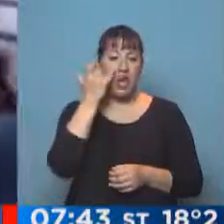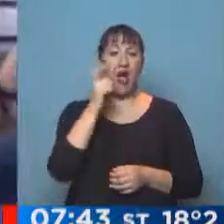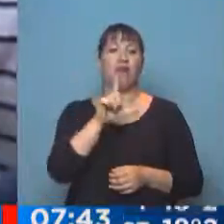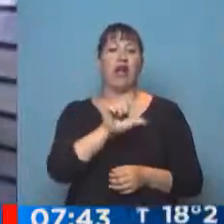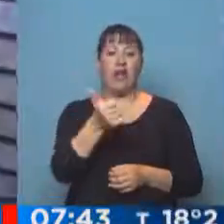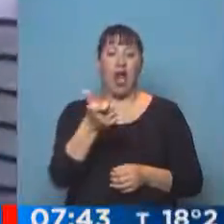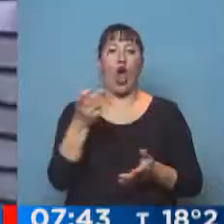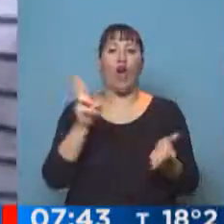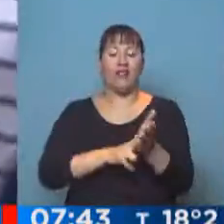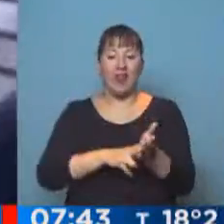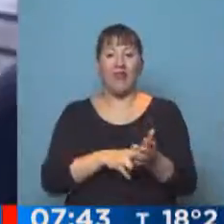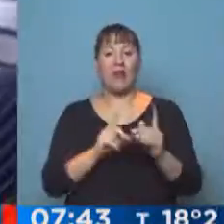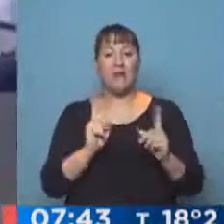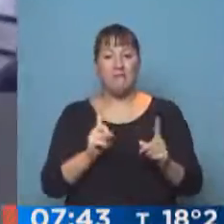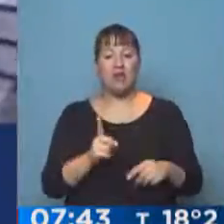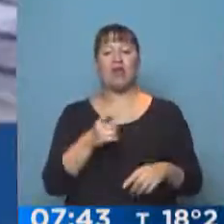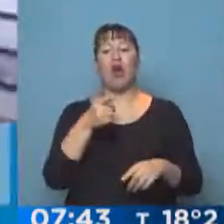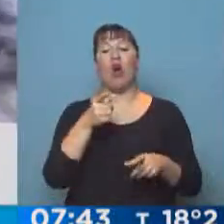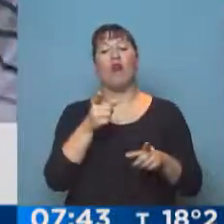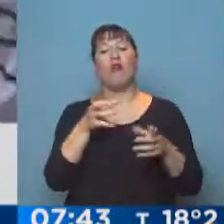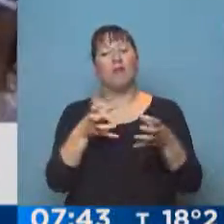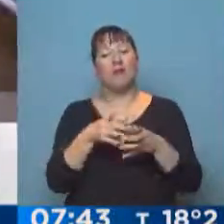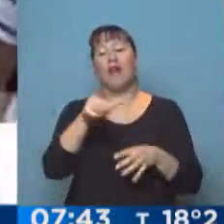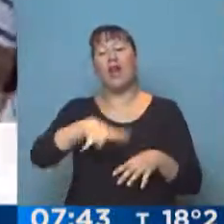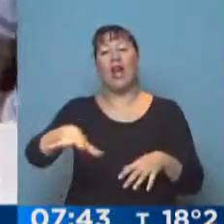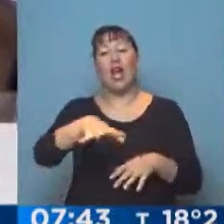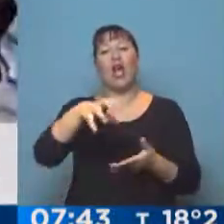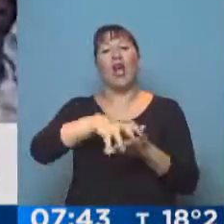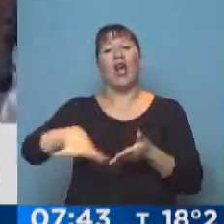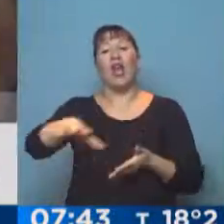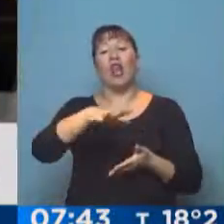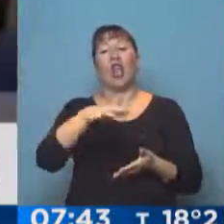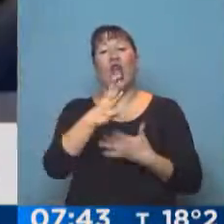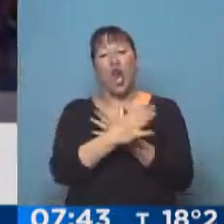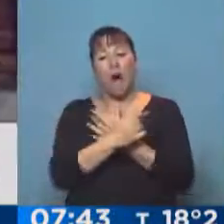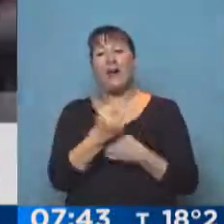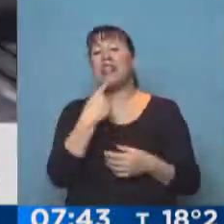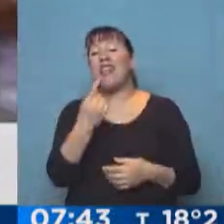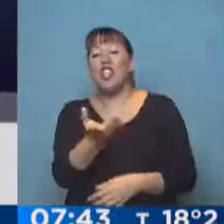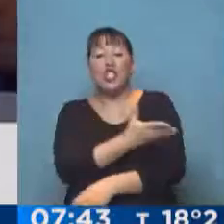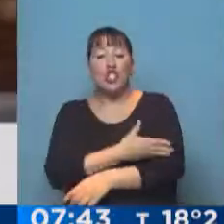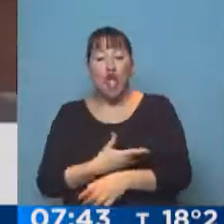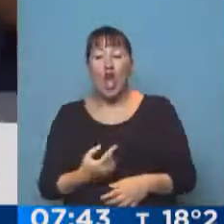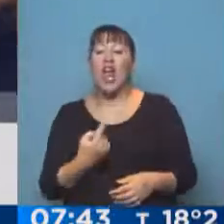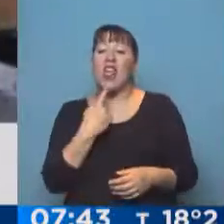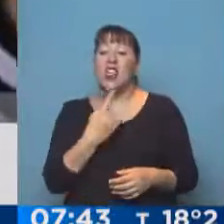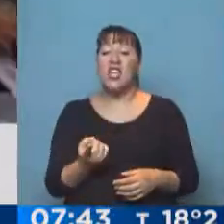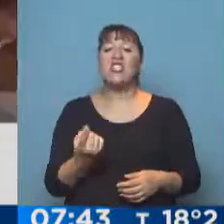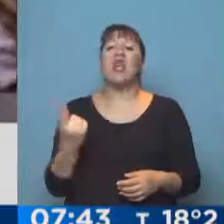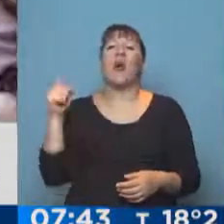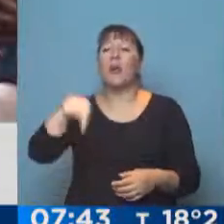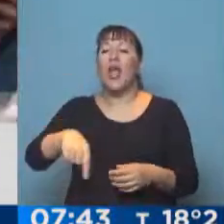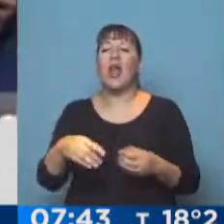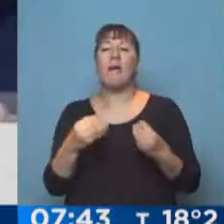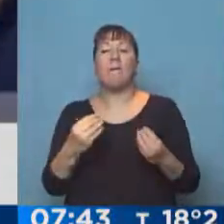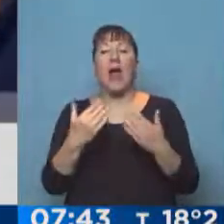poder, ha sido reelecto justamente al frente de la comuna de Lomas de Zamora. ¿Qué dijo Scioli? Entre otros aspectos dijo que venimos a agradecer